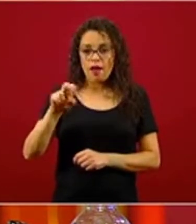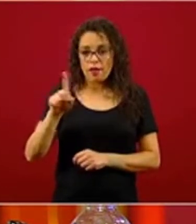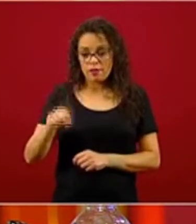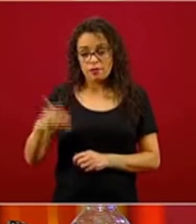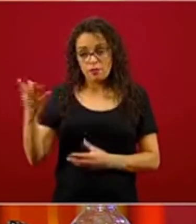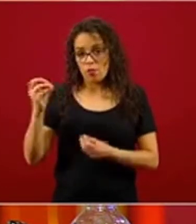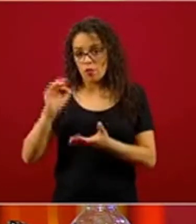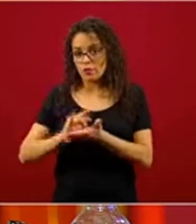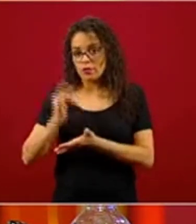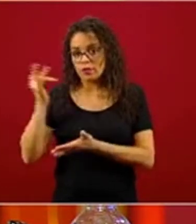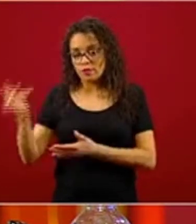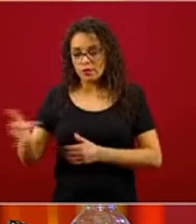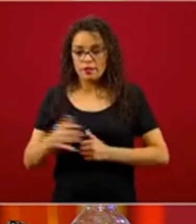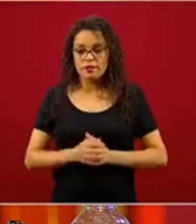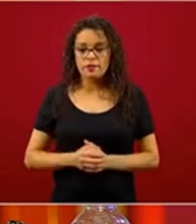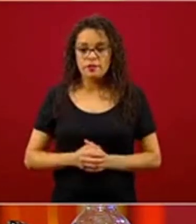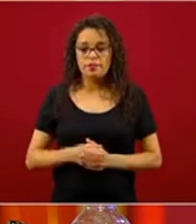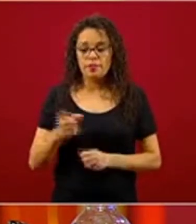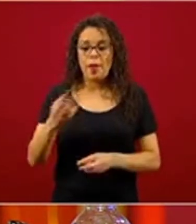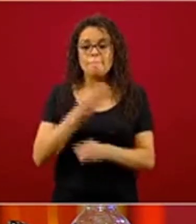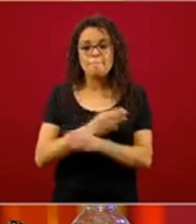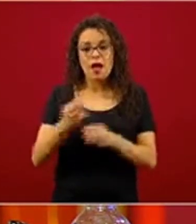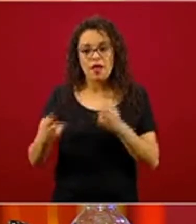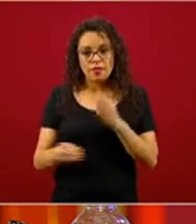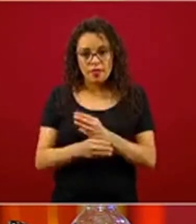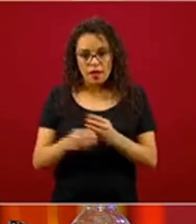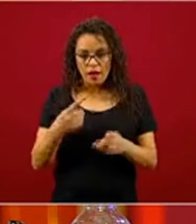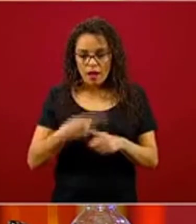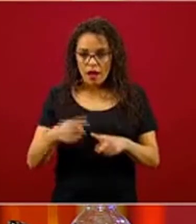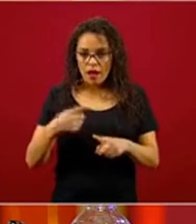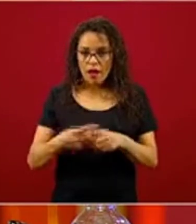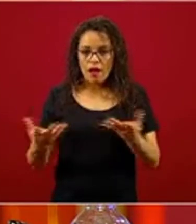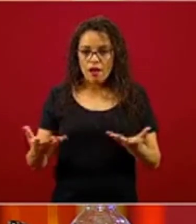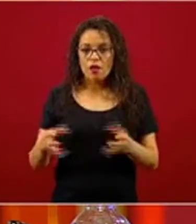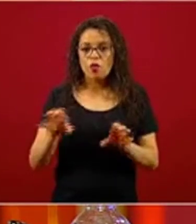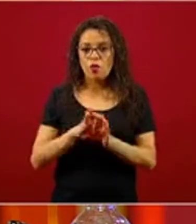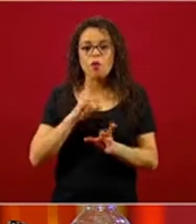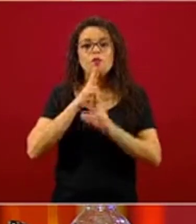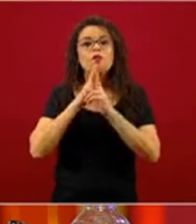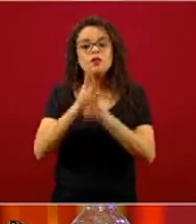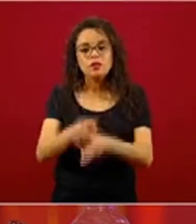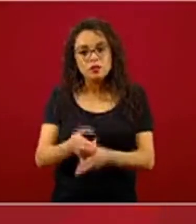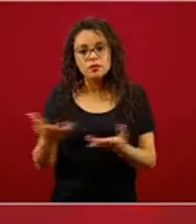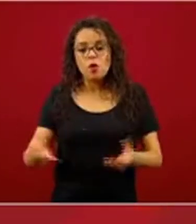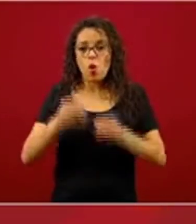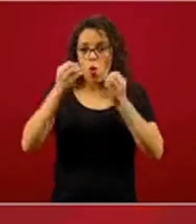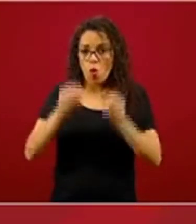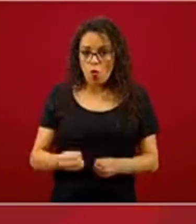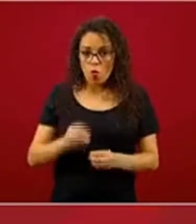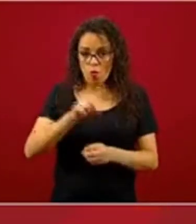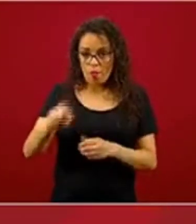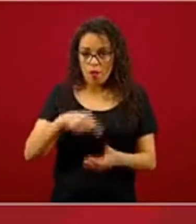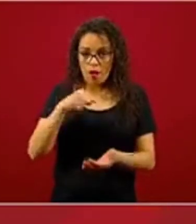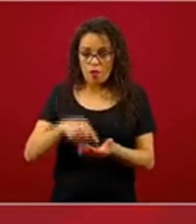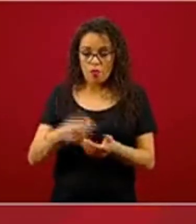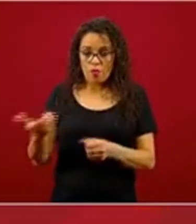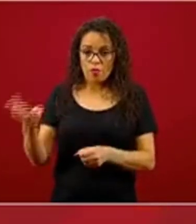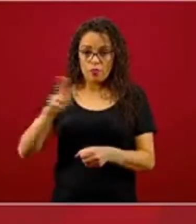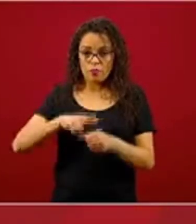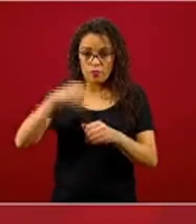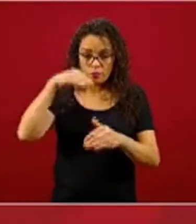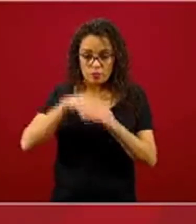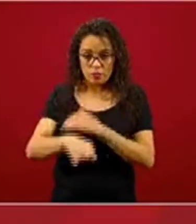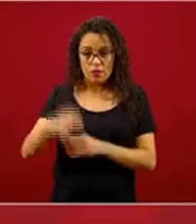de insumos, se presenta la capacidad de respuesta, la ocupación hospitalaria, el uso de